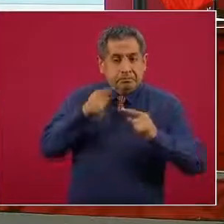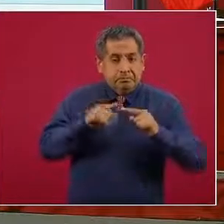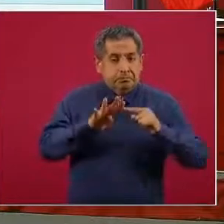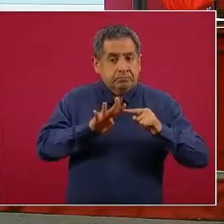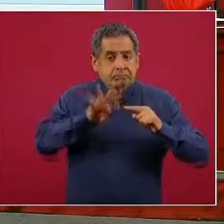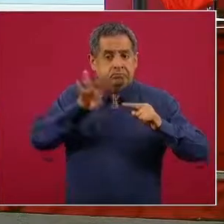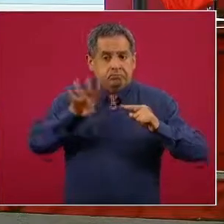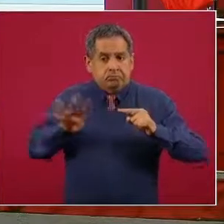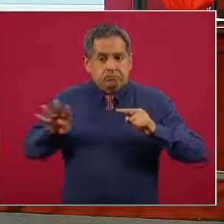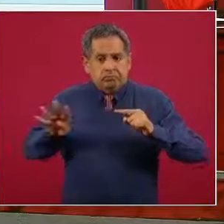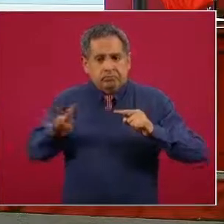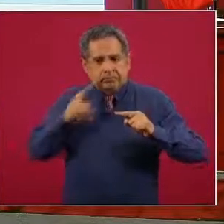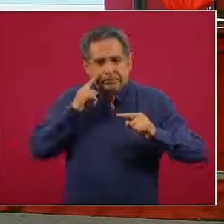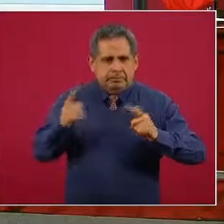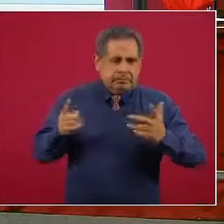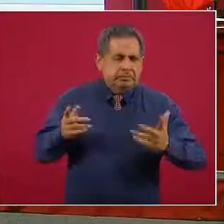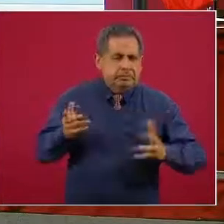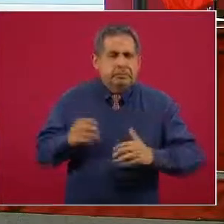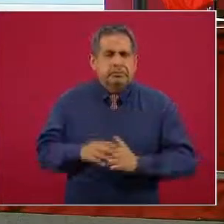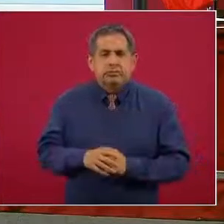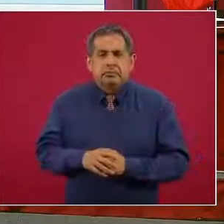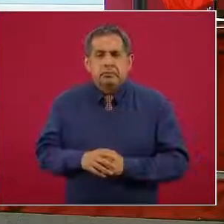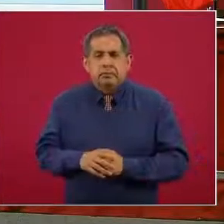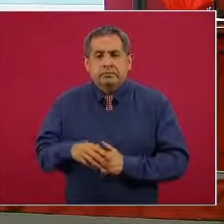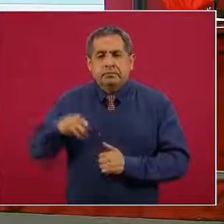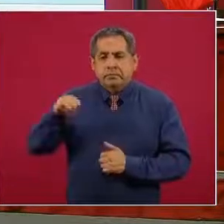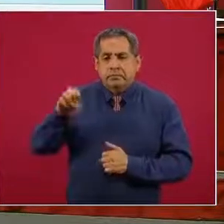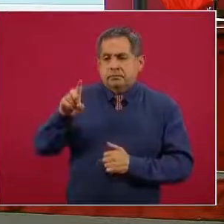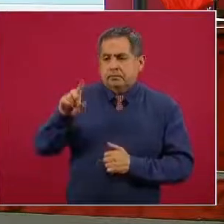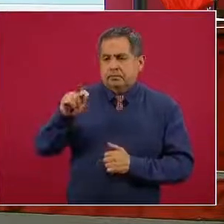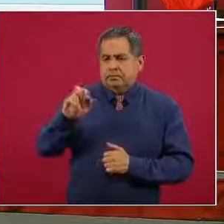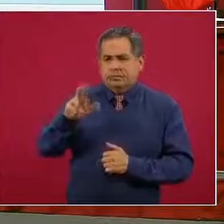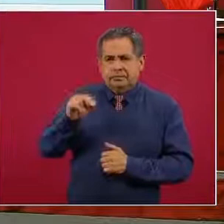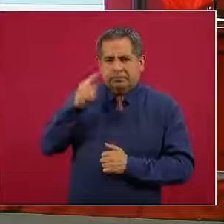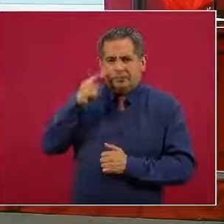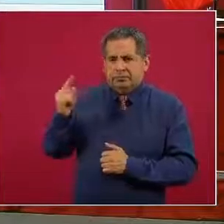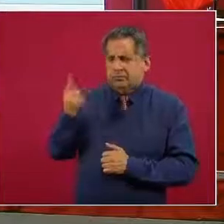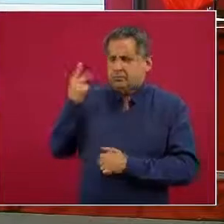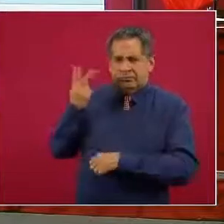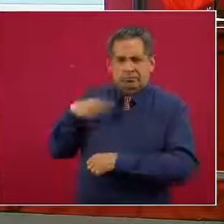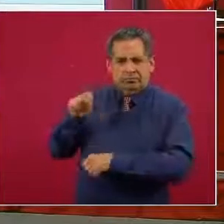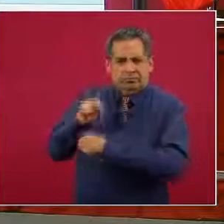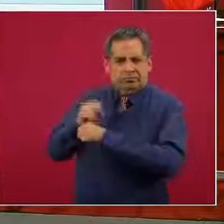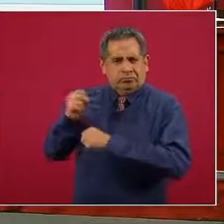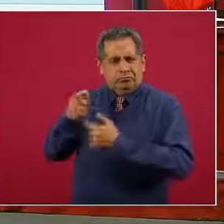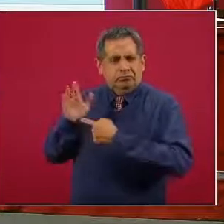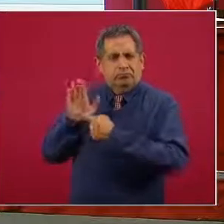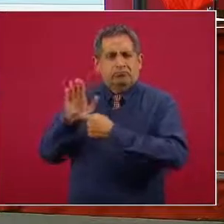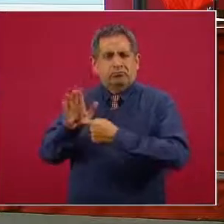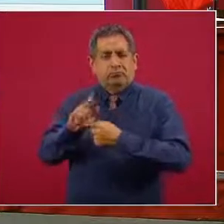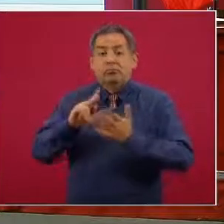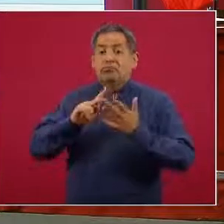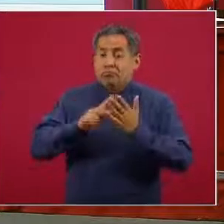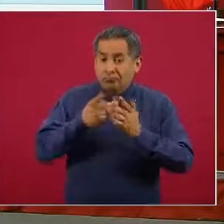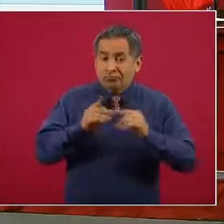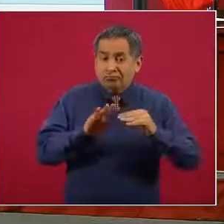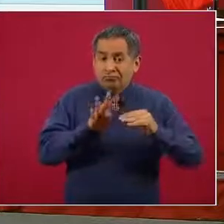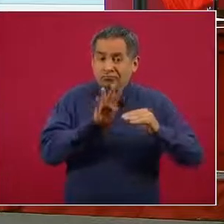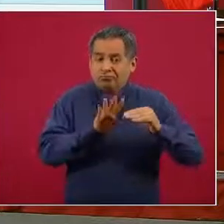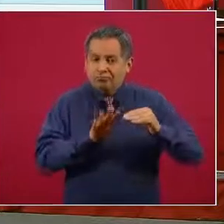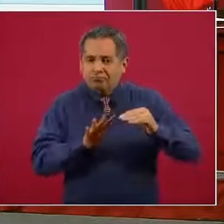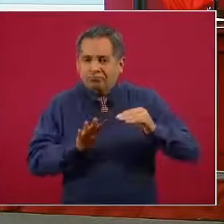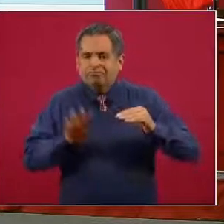curvas epidémicas, más allá de su magnitud. Mediterráneo Oriental, que lo presentamos hace un par de semanas, con una segunda